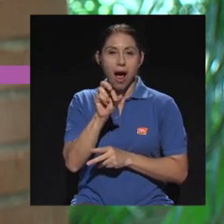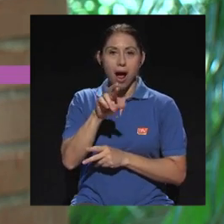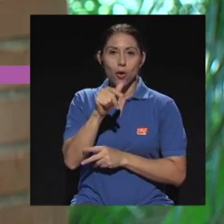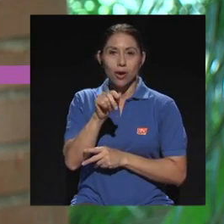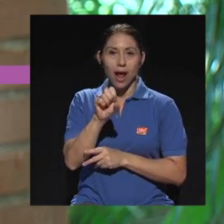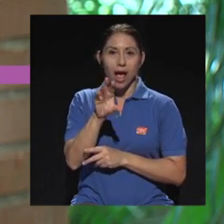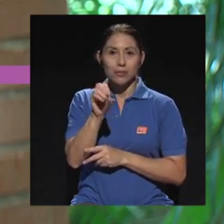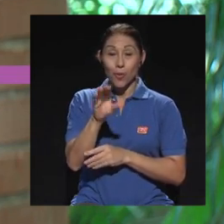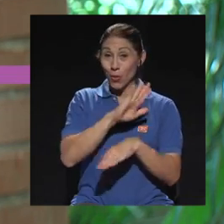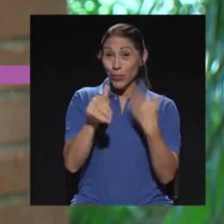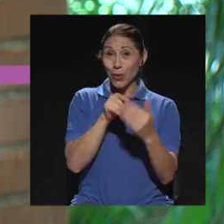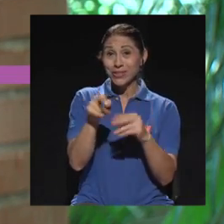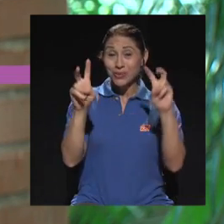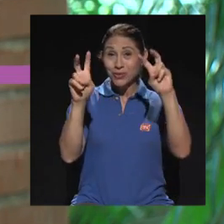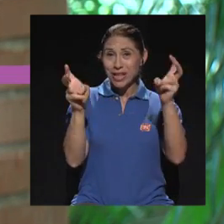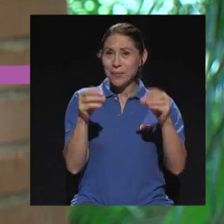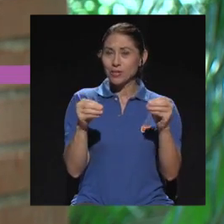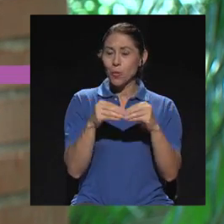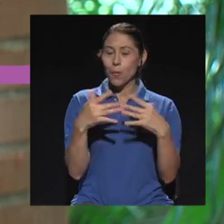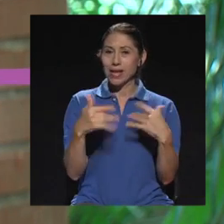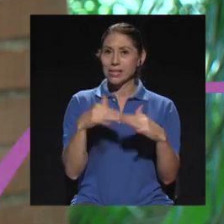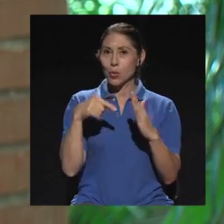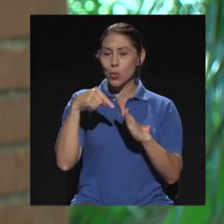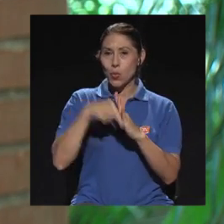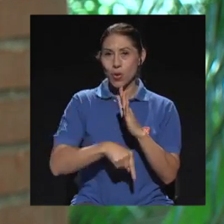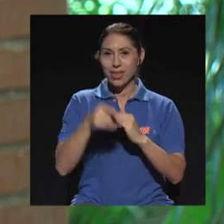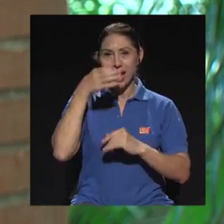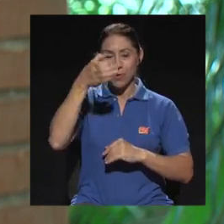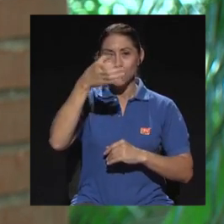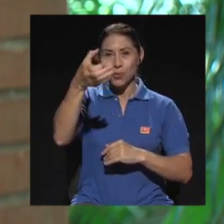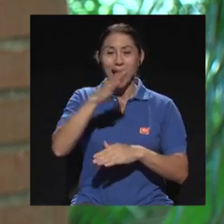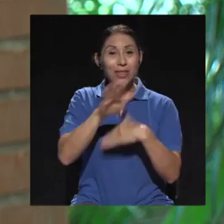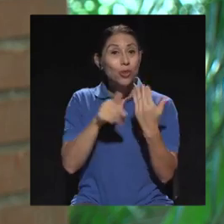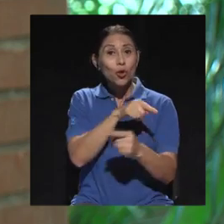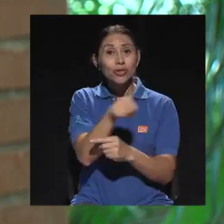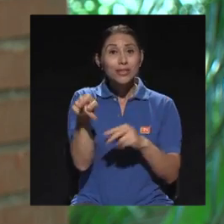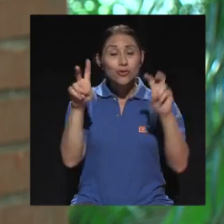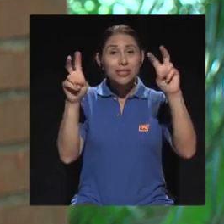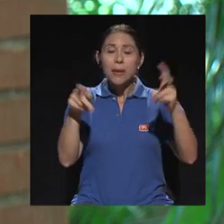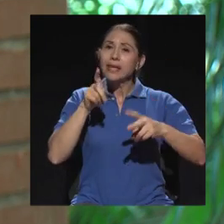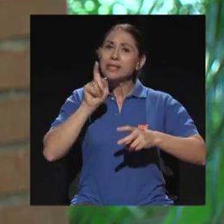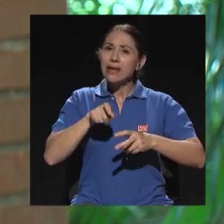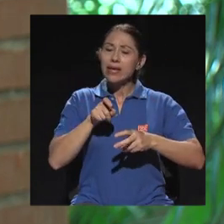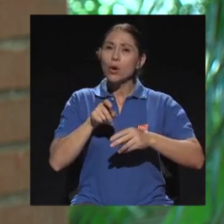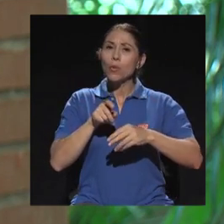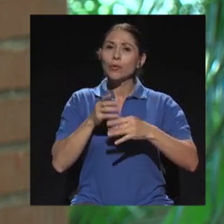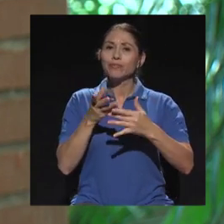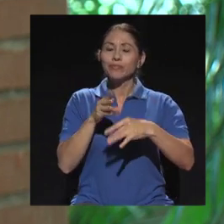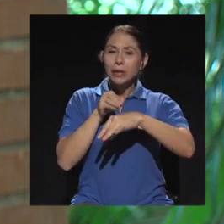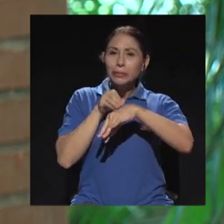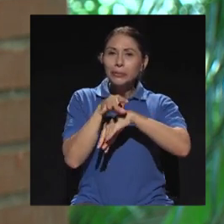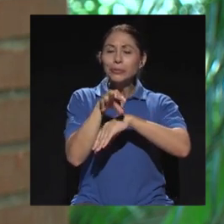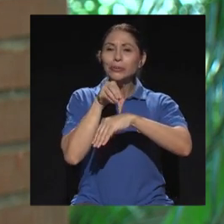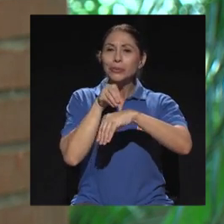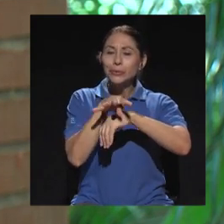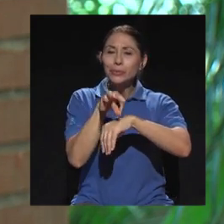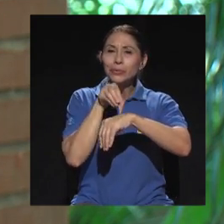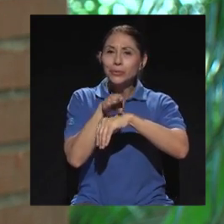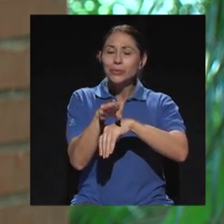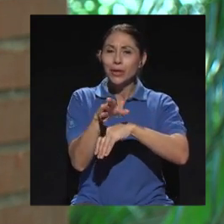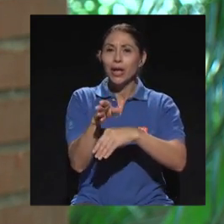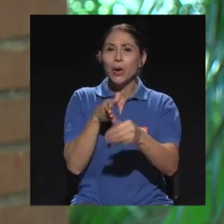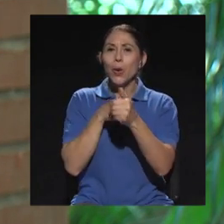fuertes, digámoslo así, de la cultura, son temas que se tienen que ir orientando a los jóvenes en